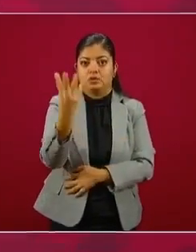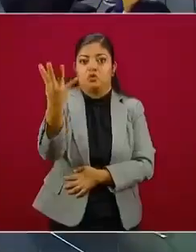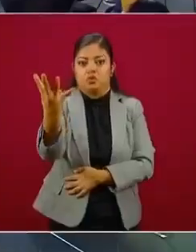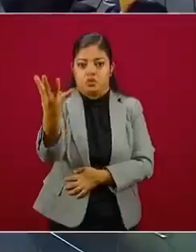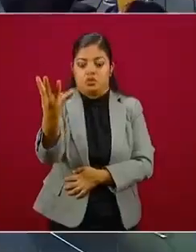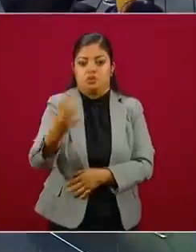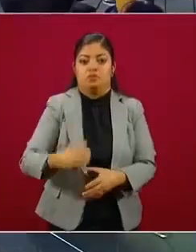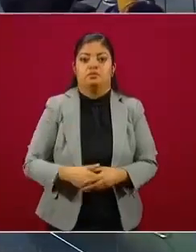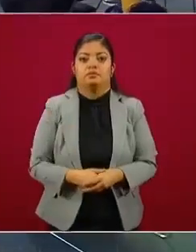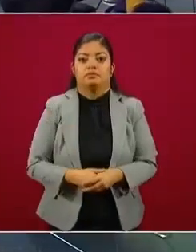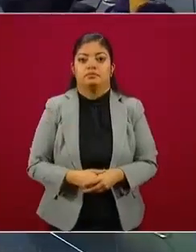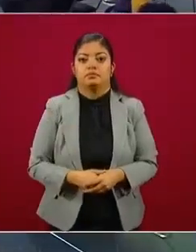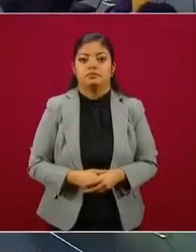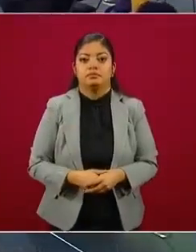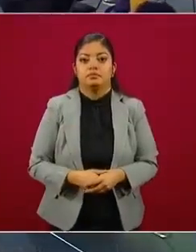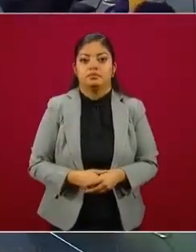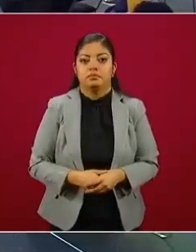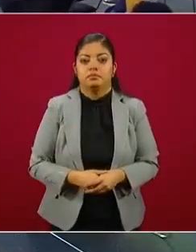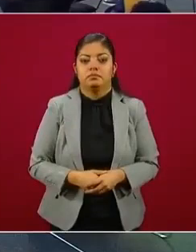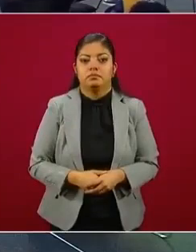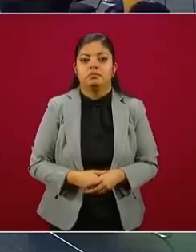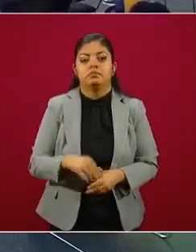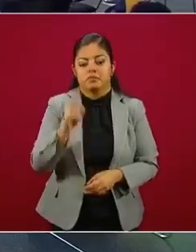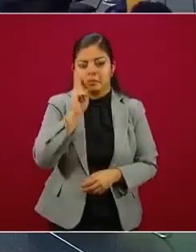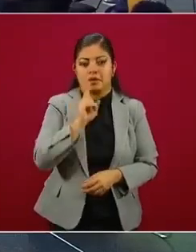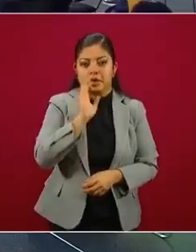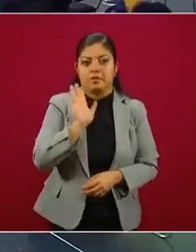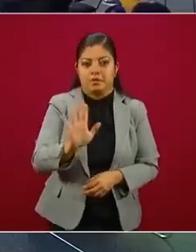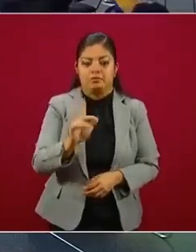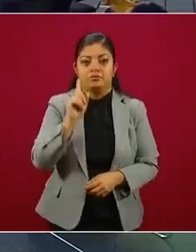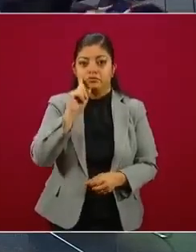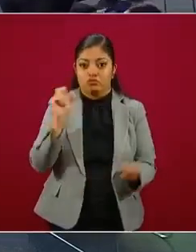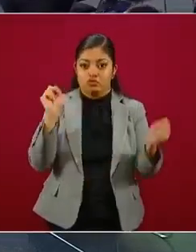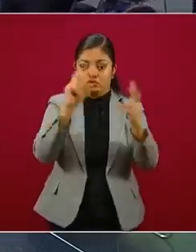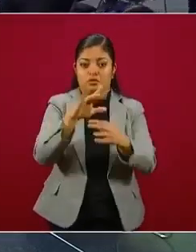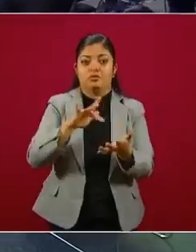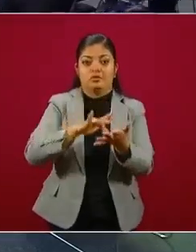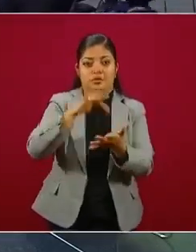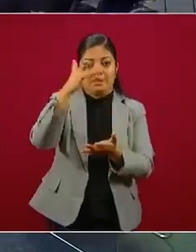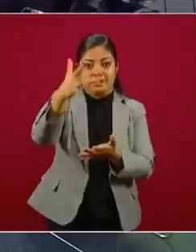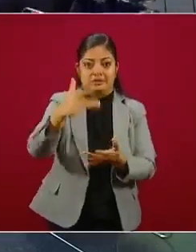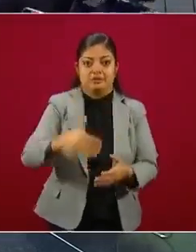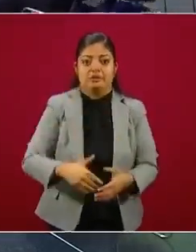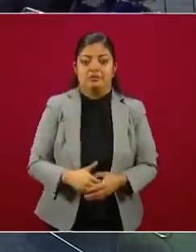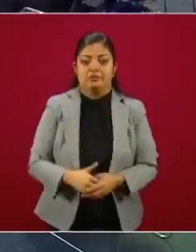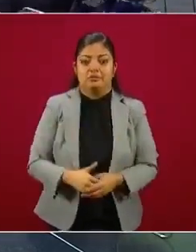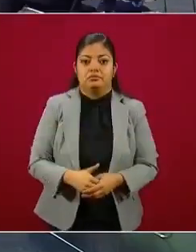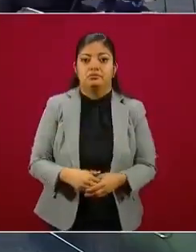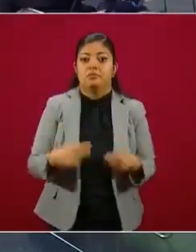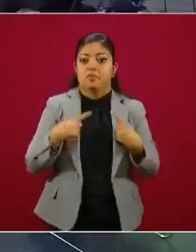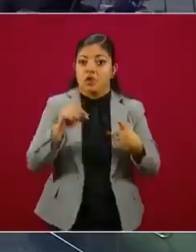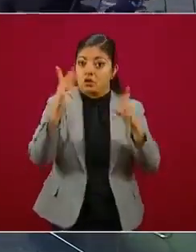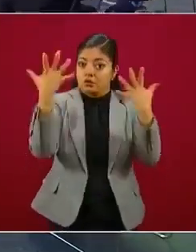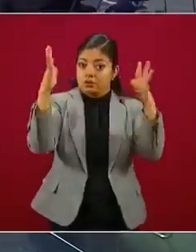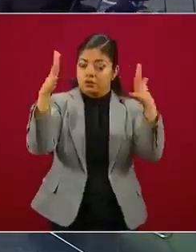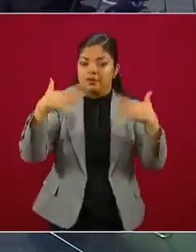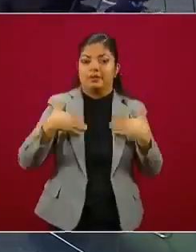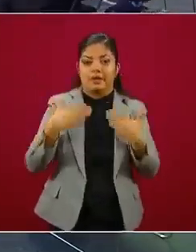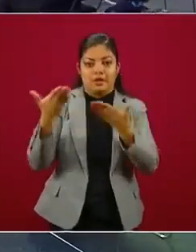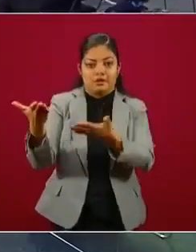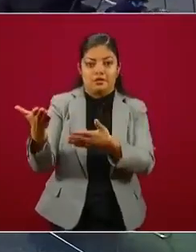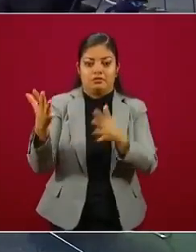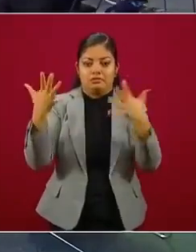4. A ver, Jesús. Bueno, nos vemos. Muchas gracias. Y un aplauso a Teletón.